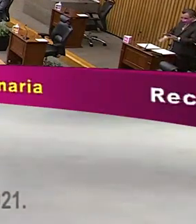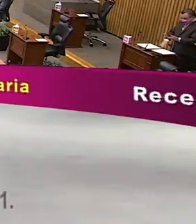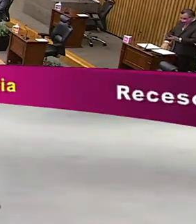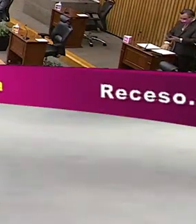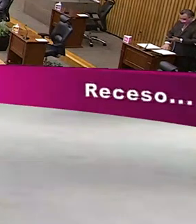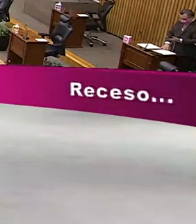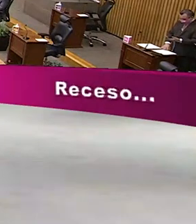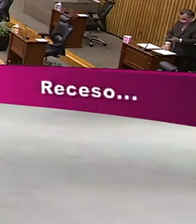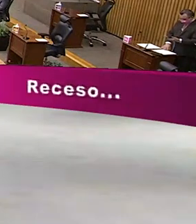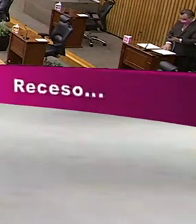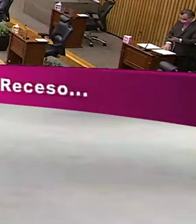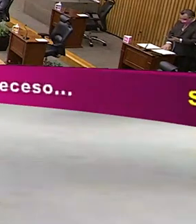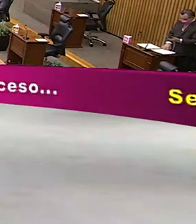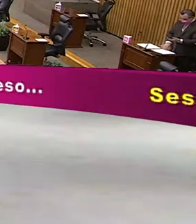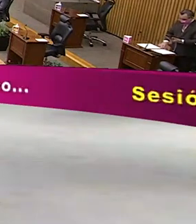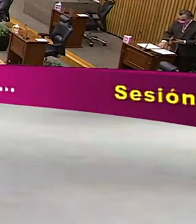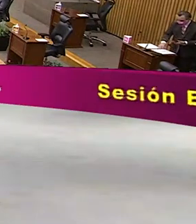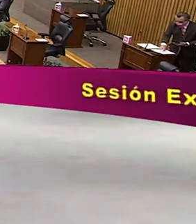lentamente